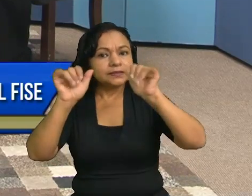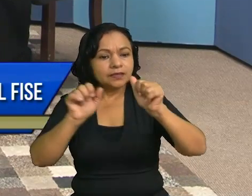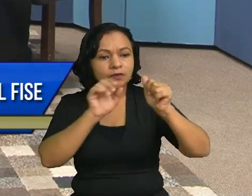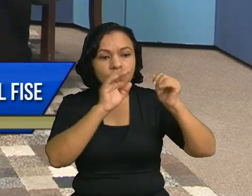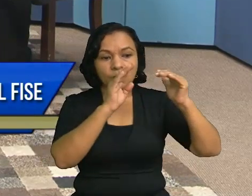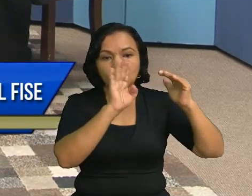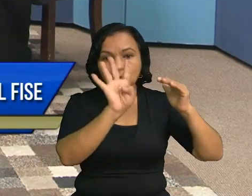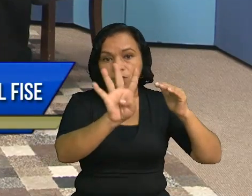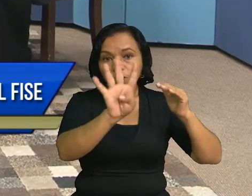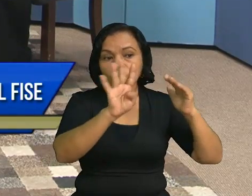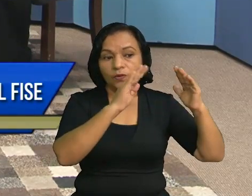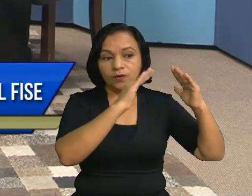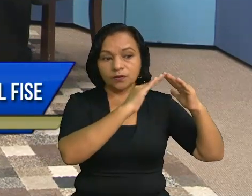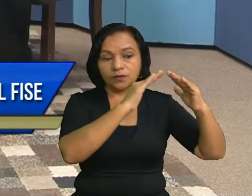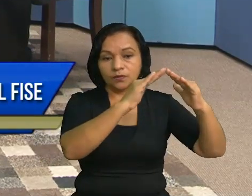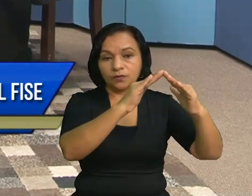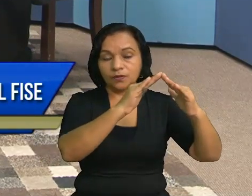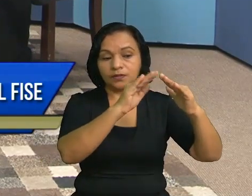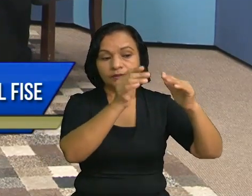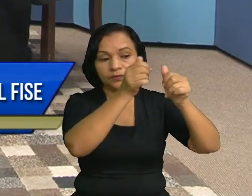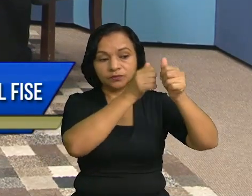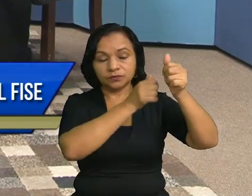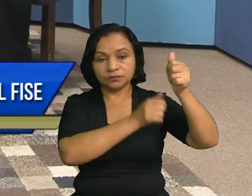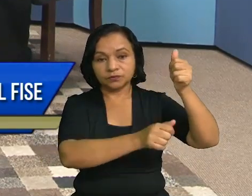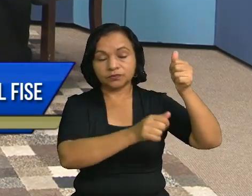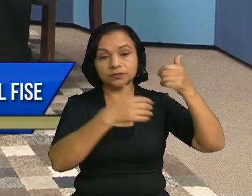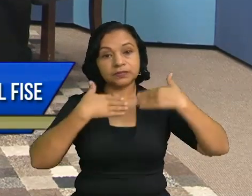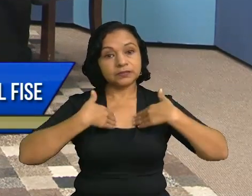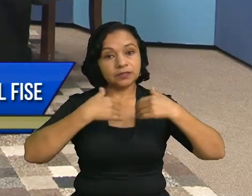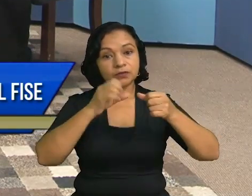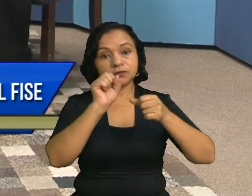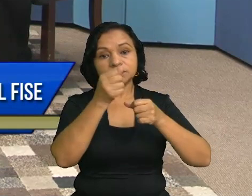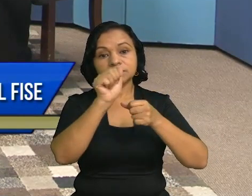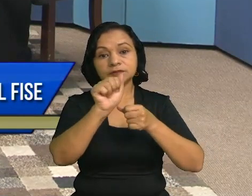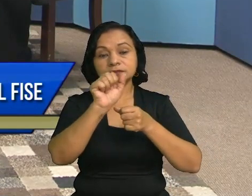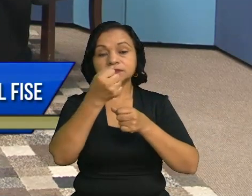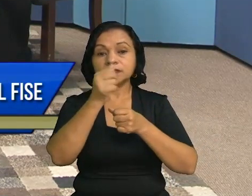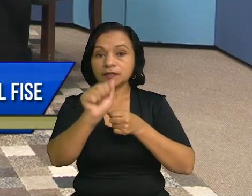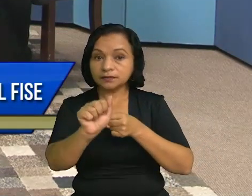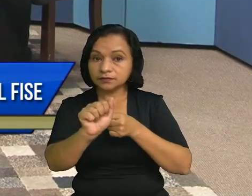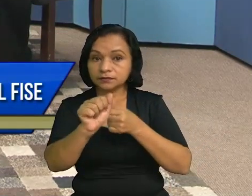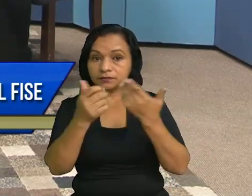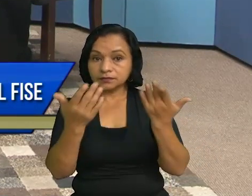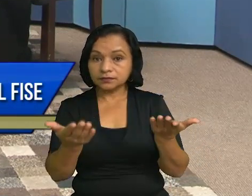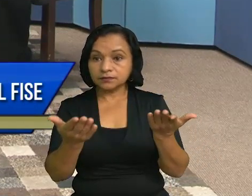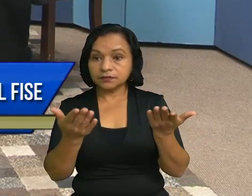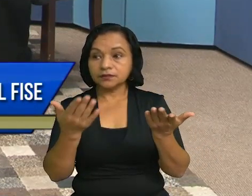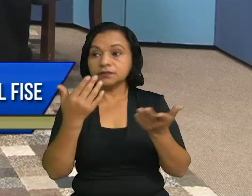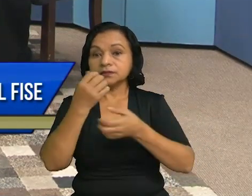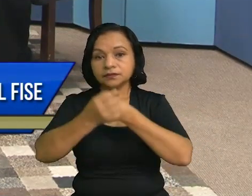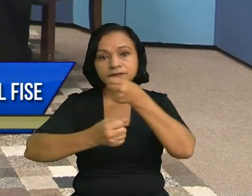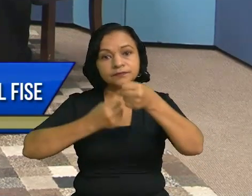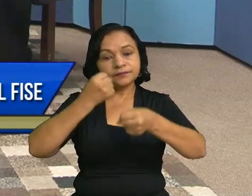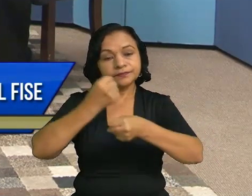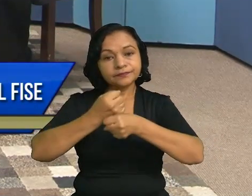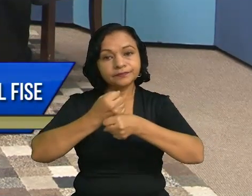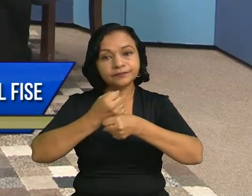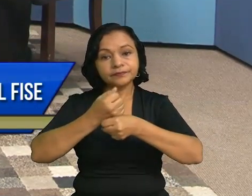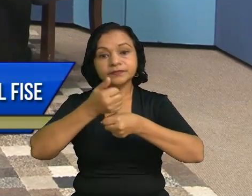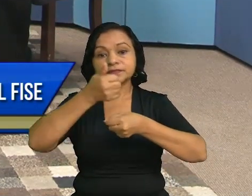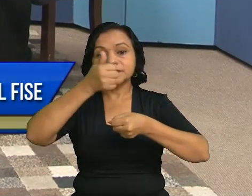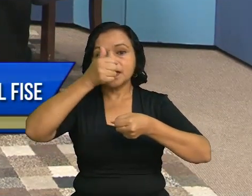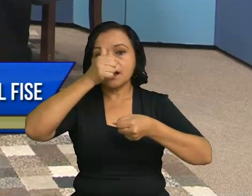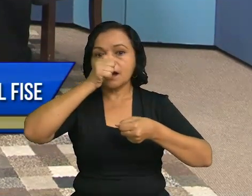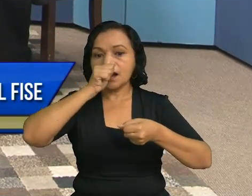de salud en salsa y también nosotros finalizamos este año el sistema de alicante de agua